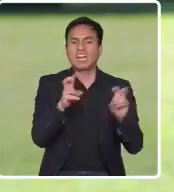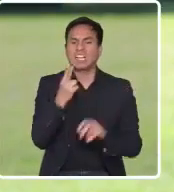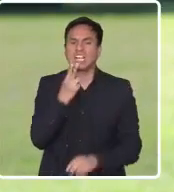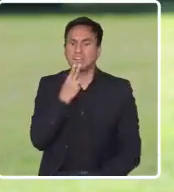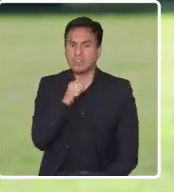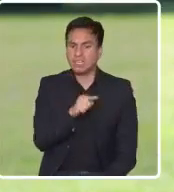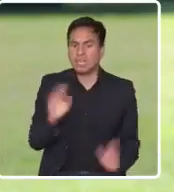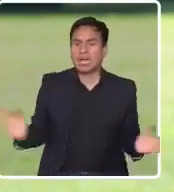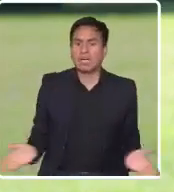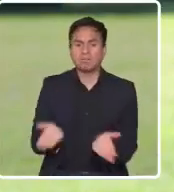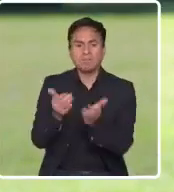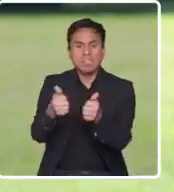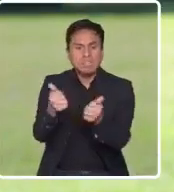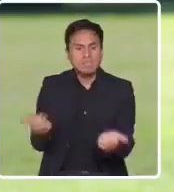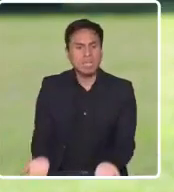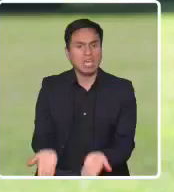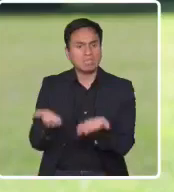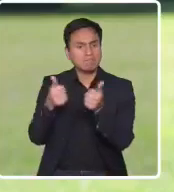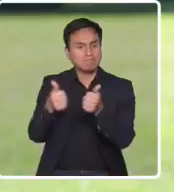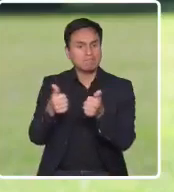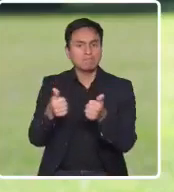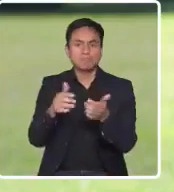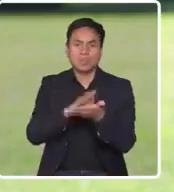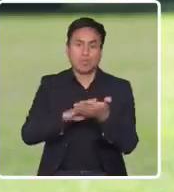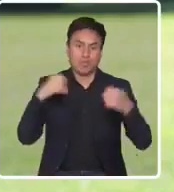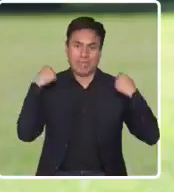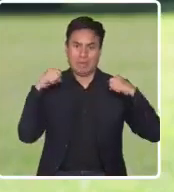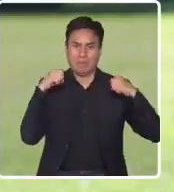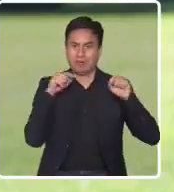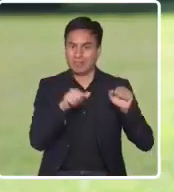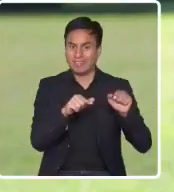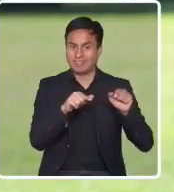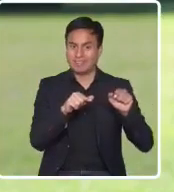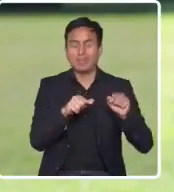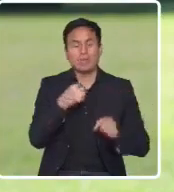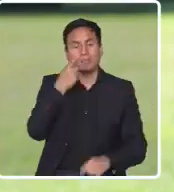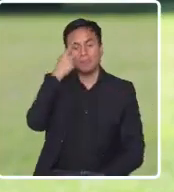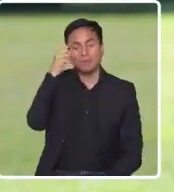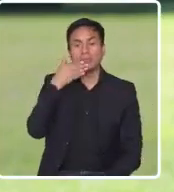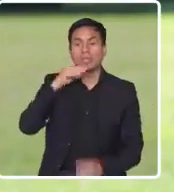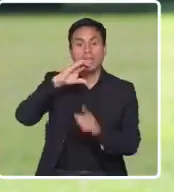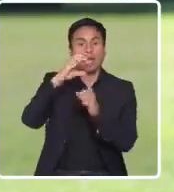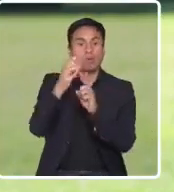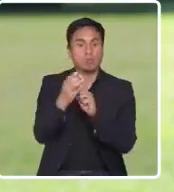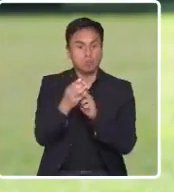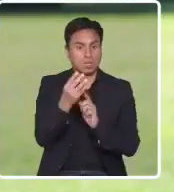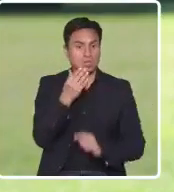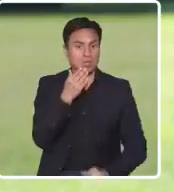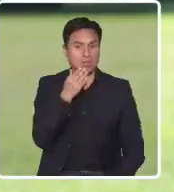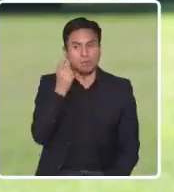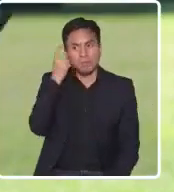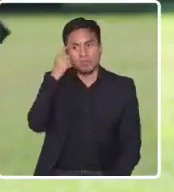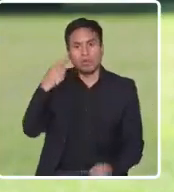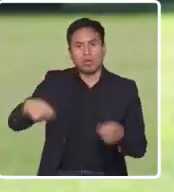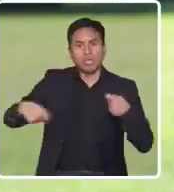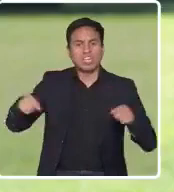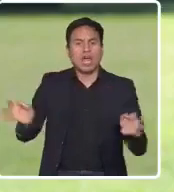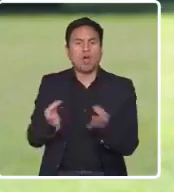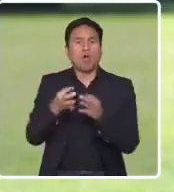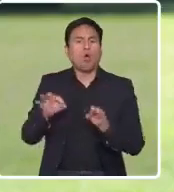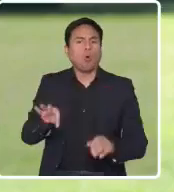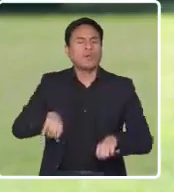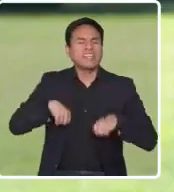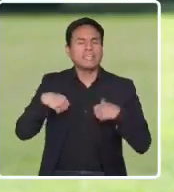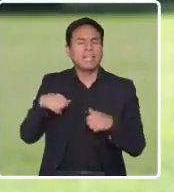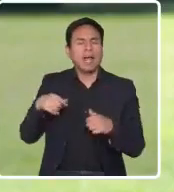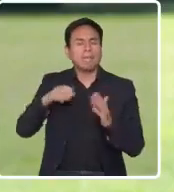vida que nos hacen bien, como el deporte en este caso, pero también la cultura. Pienso en la Orquesta Juvenil de La Pintana